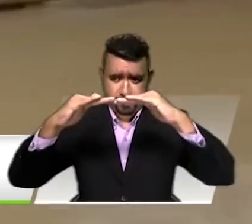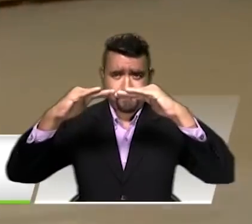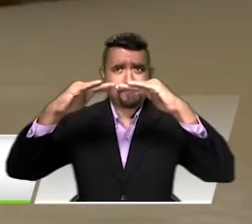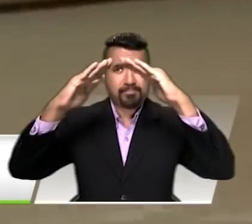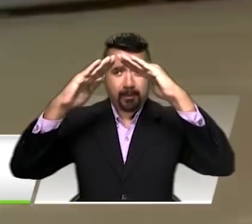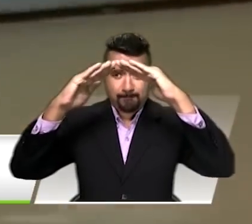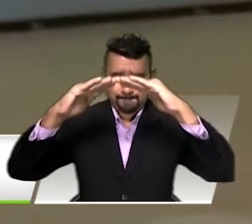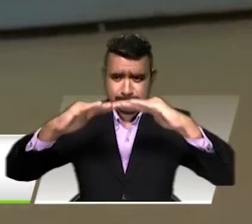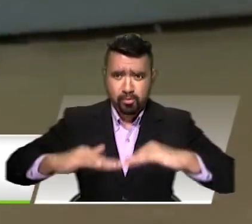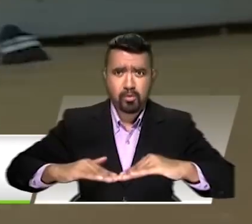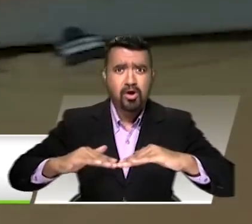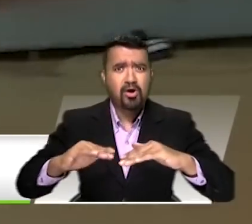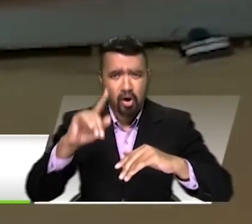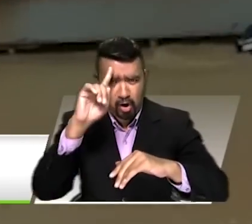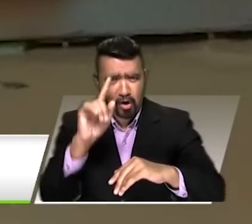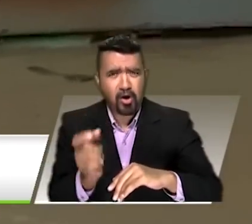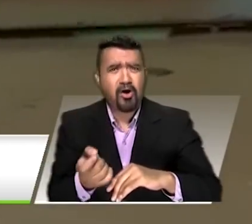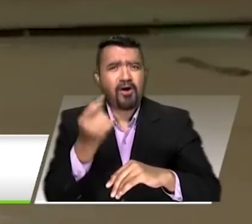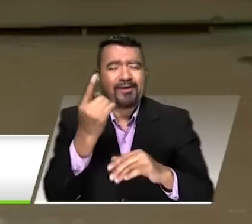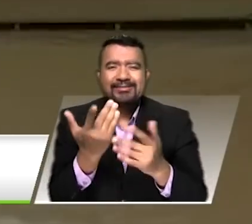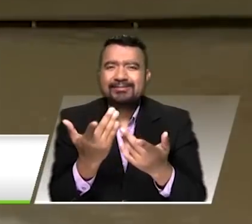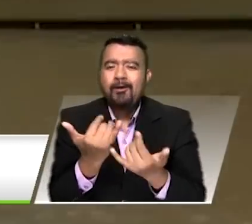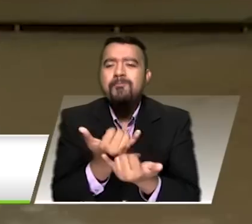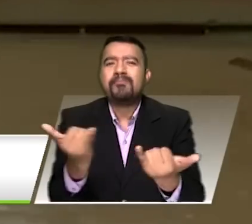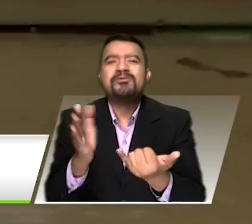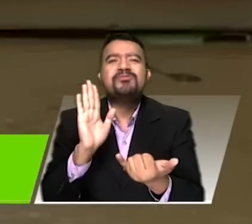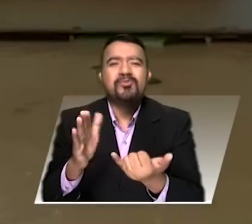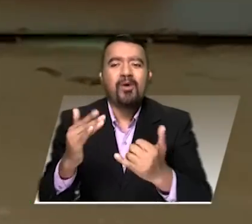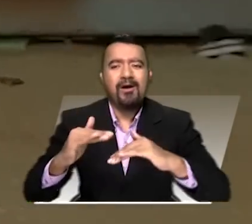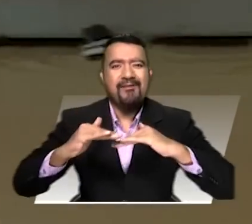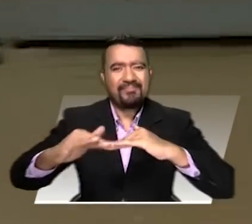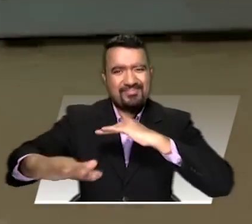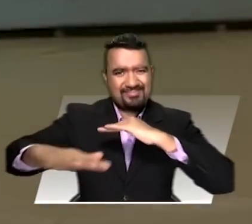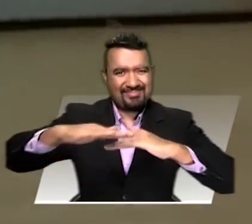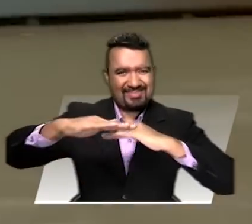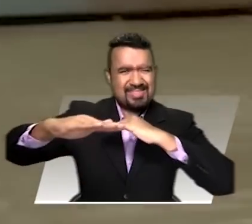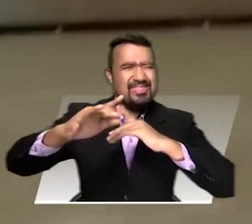esta embarcación, utilizada para la extracción de oro y que en